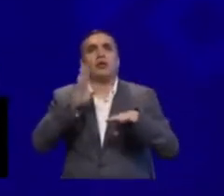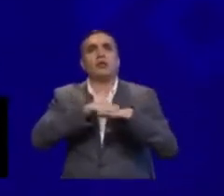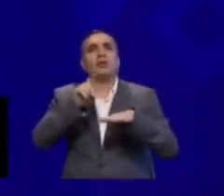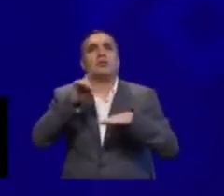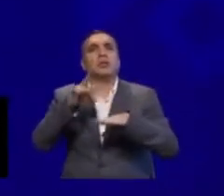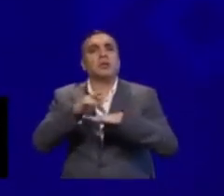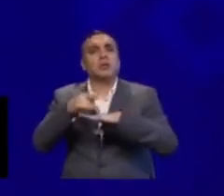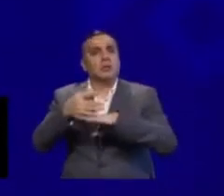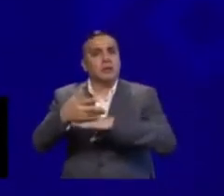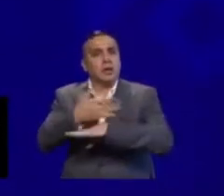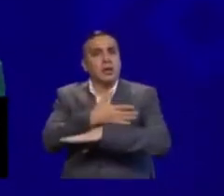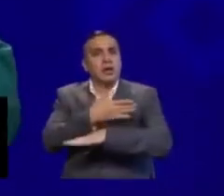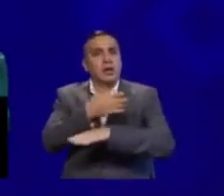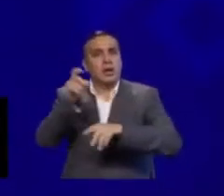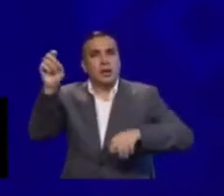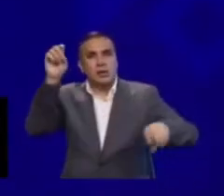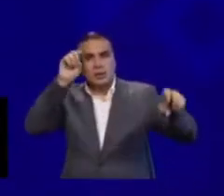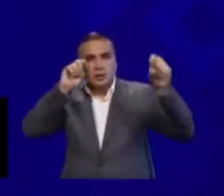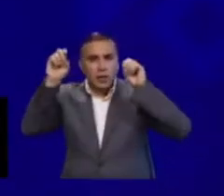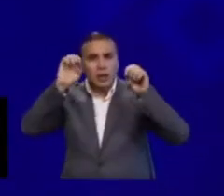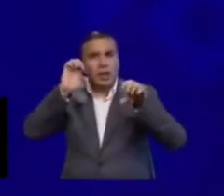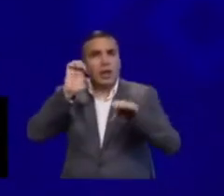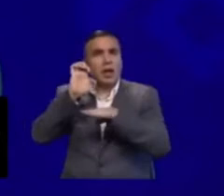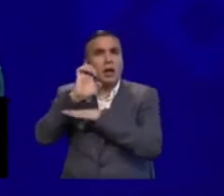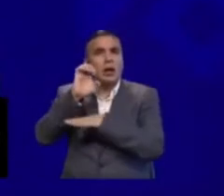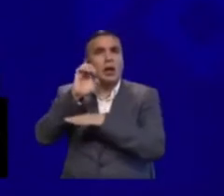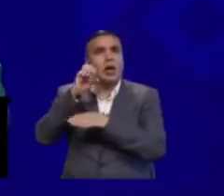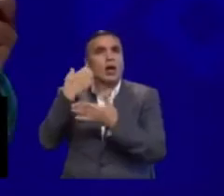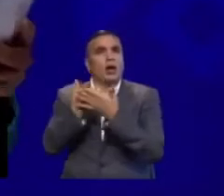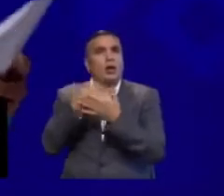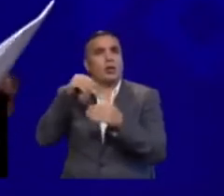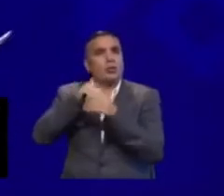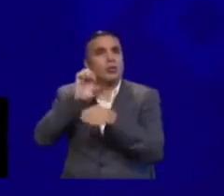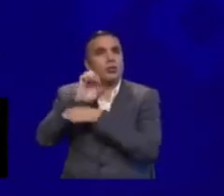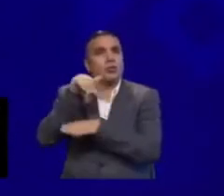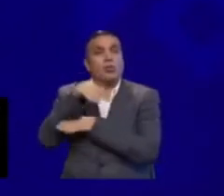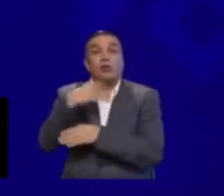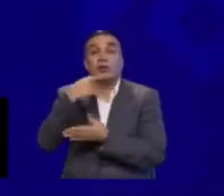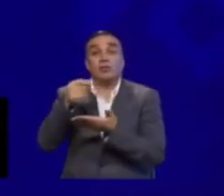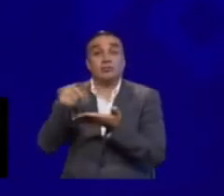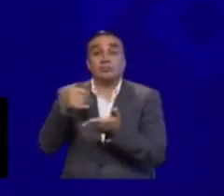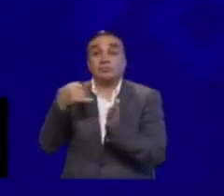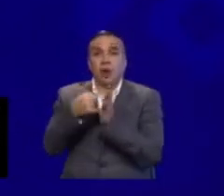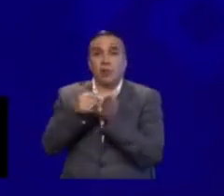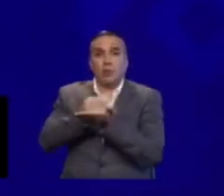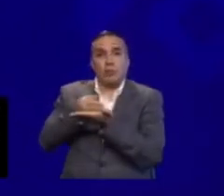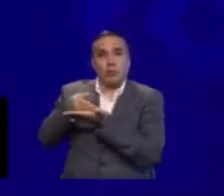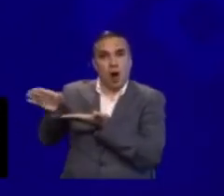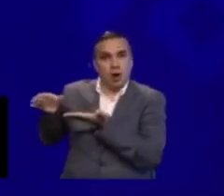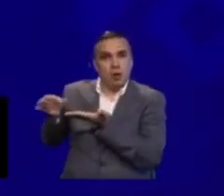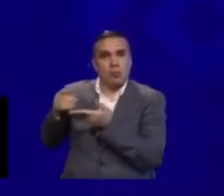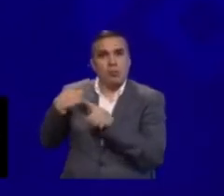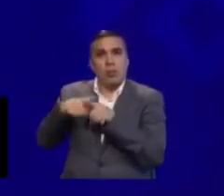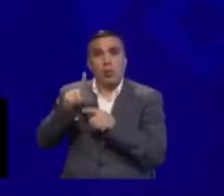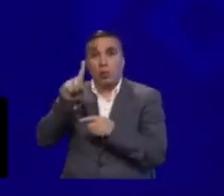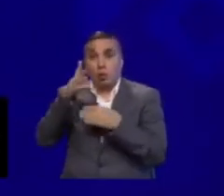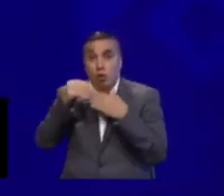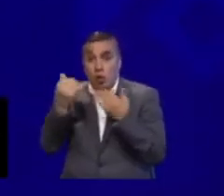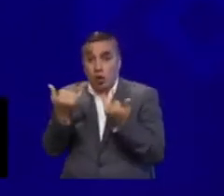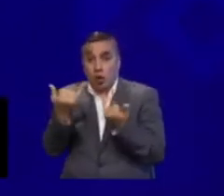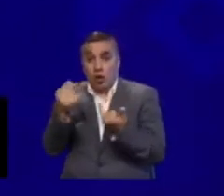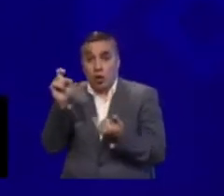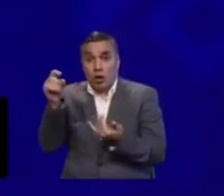una estrategia económica puede causarle a un pueblo. Se habla de eliminación de impuestos, sin importar que cada dólar que en este